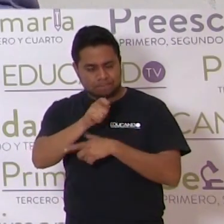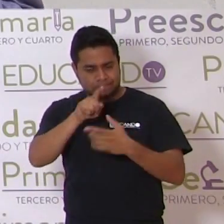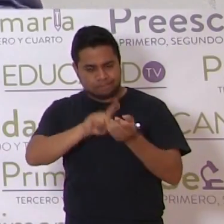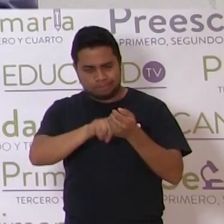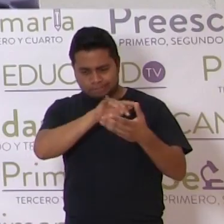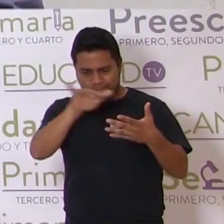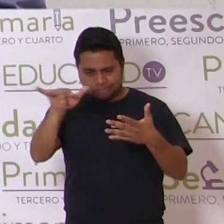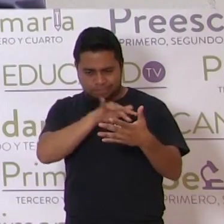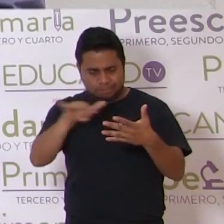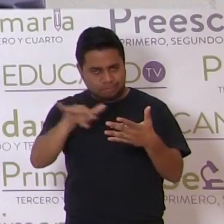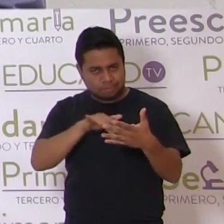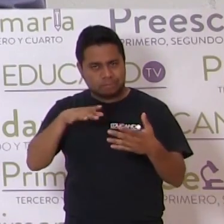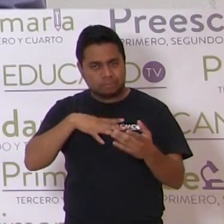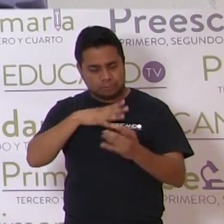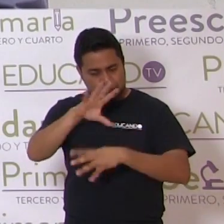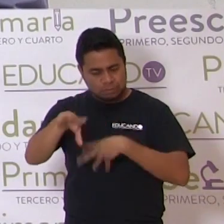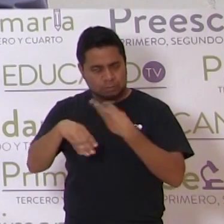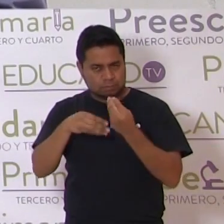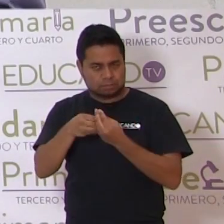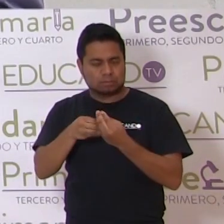está conformado por estos